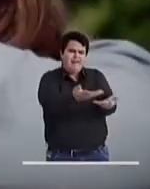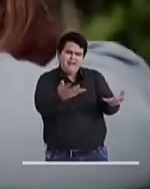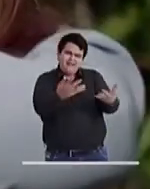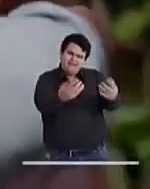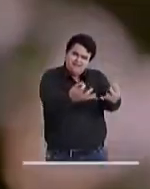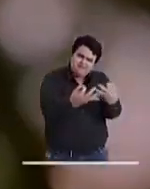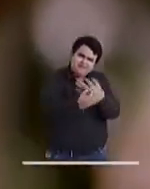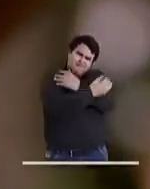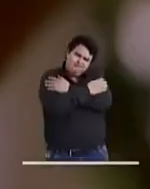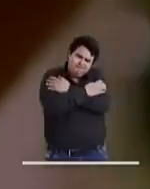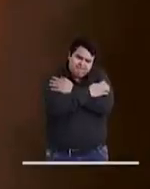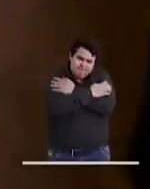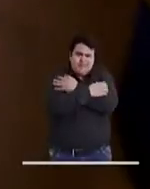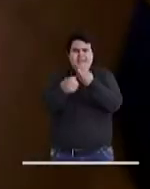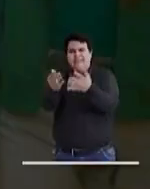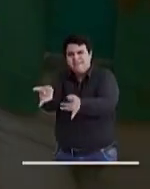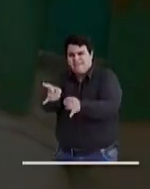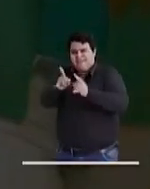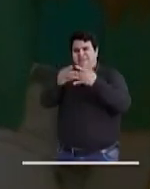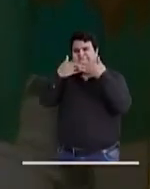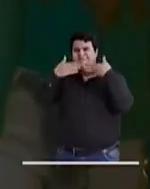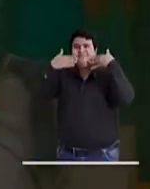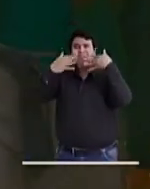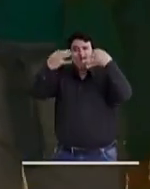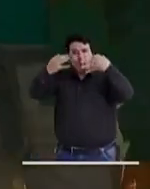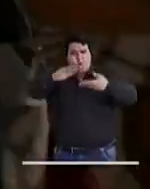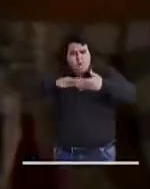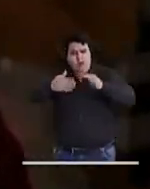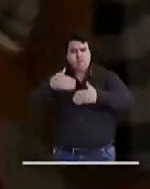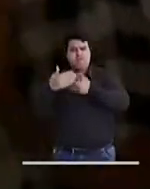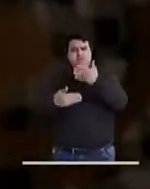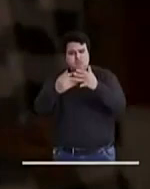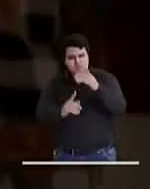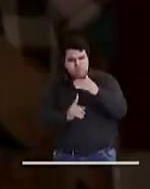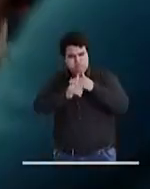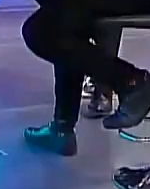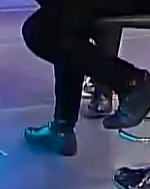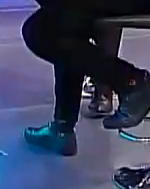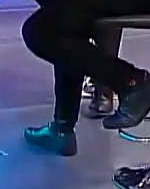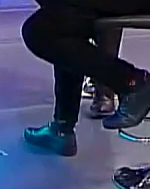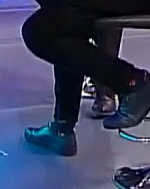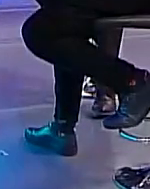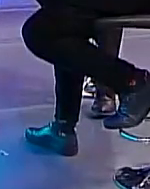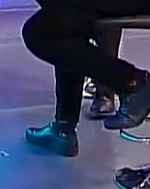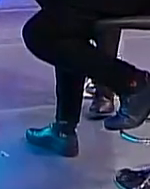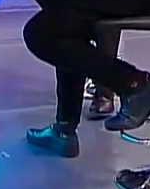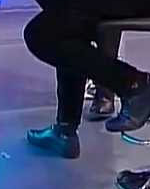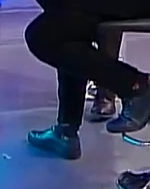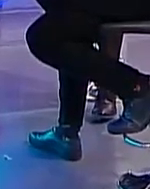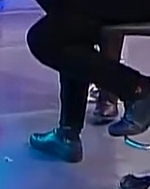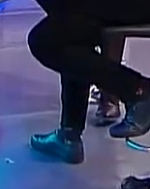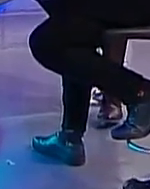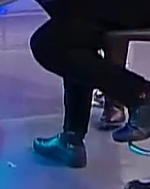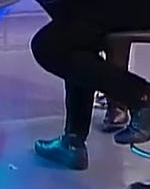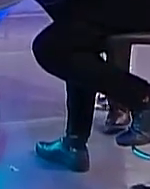un relacionamiento comercial exitoso, que es lo que se espera pues que haya, por ejemplo, en esta feria. Pues le damos